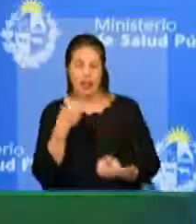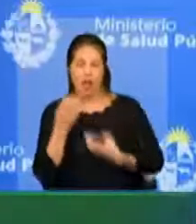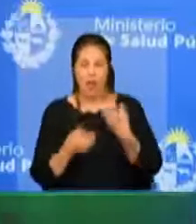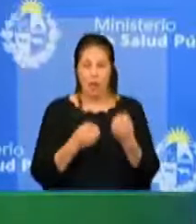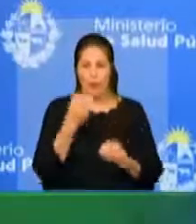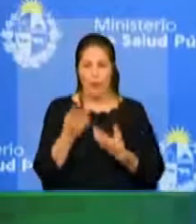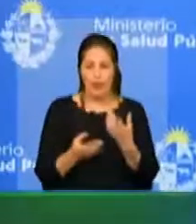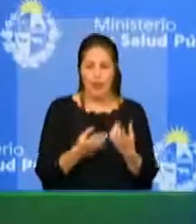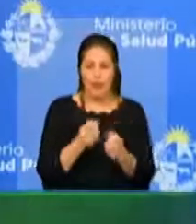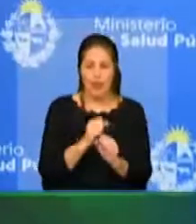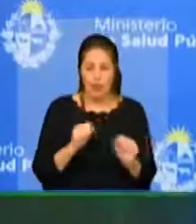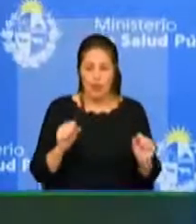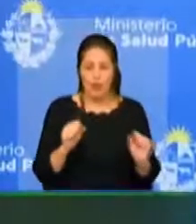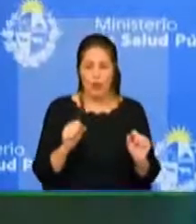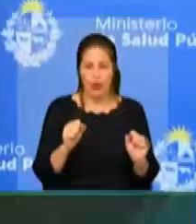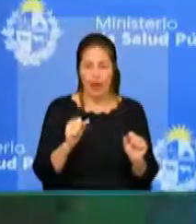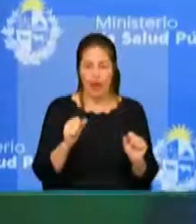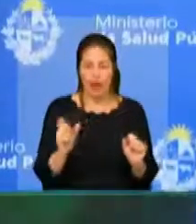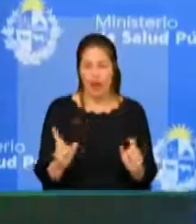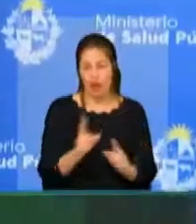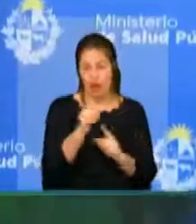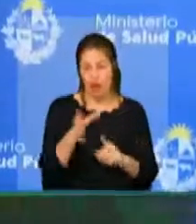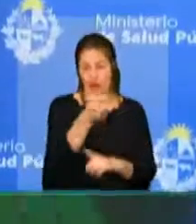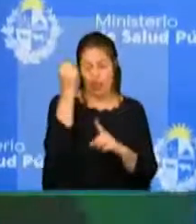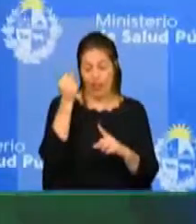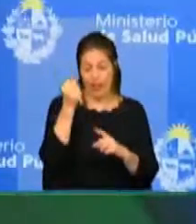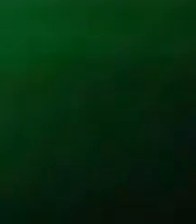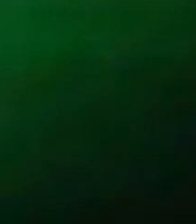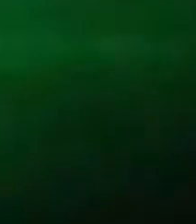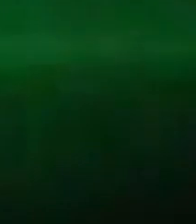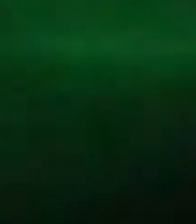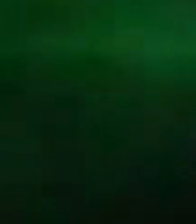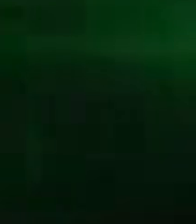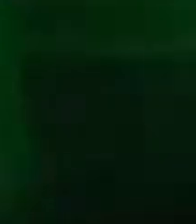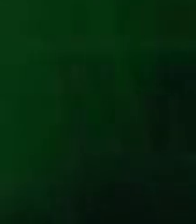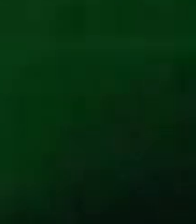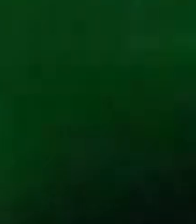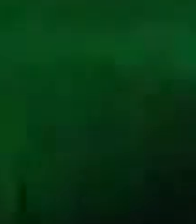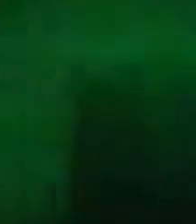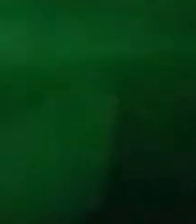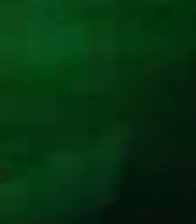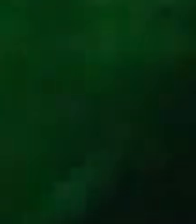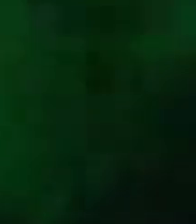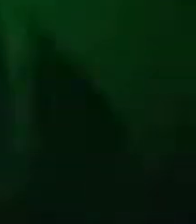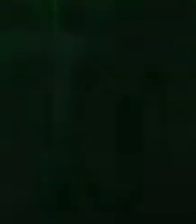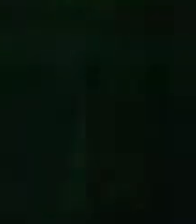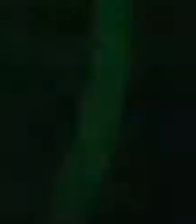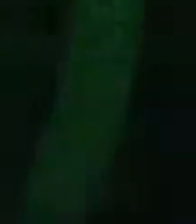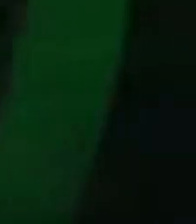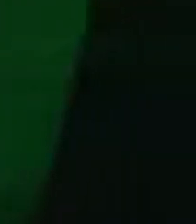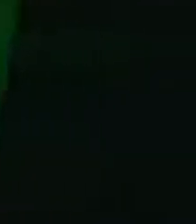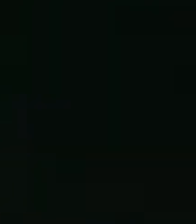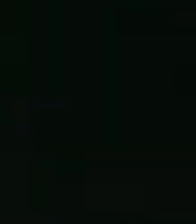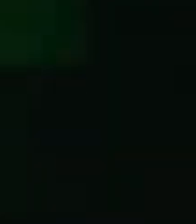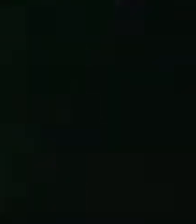necesite una contención, la puede encontrar en sus seres cercanos. Vamos a seguir hablando de temas de salud, en este